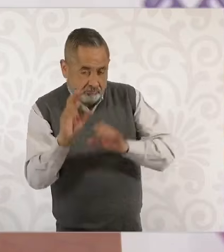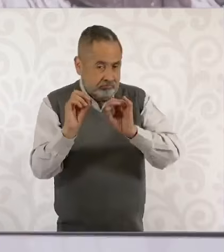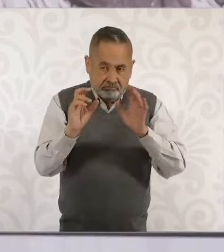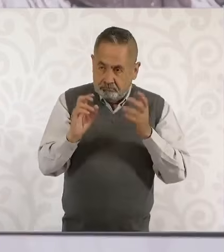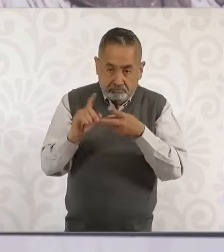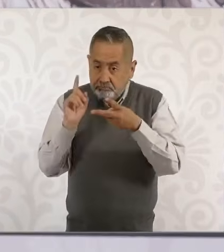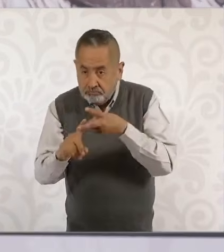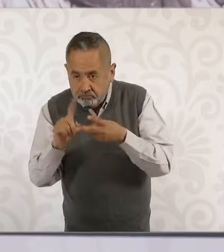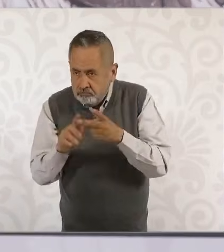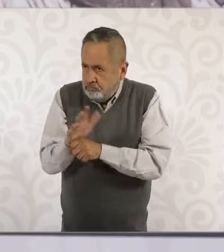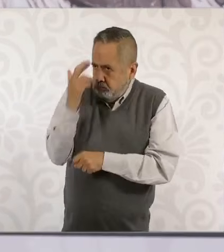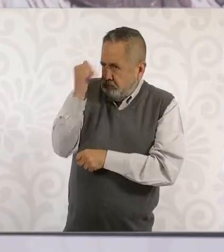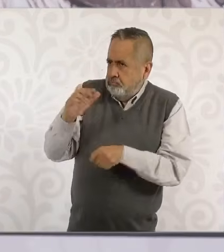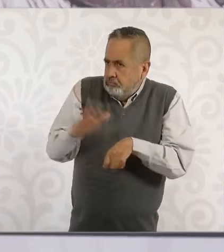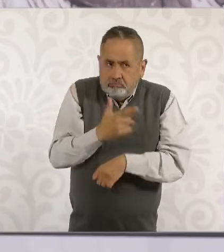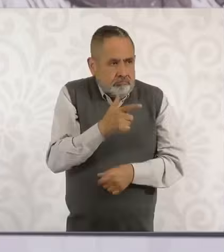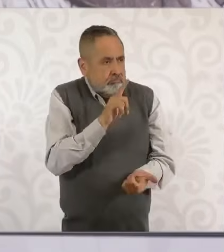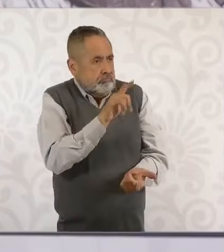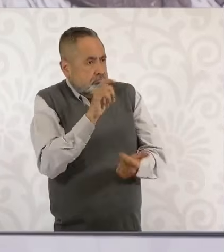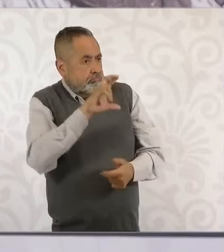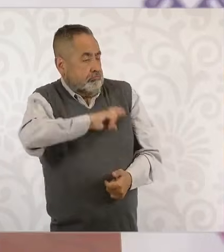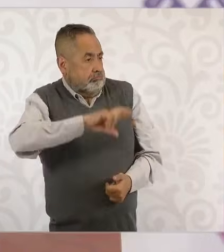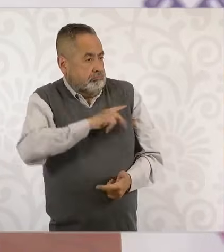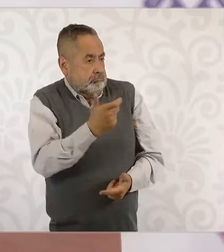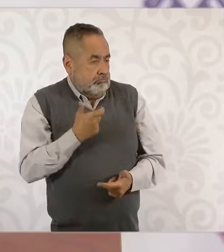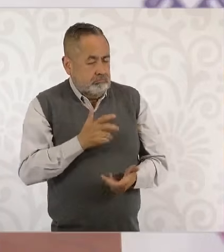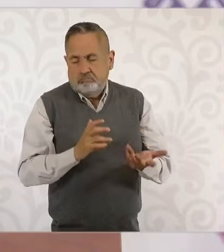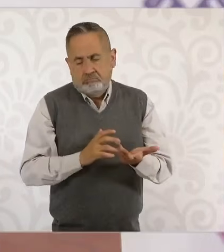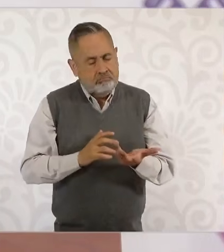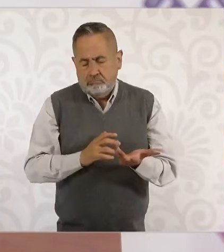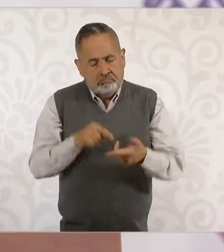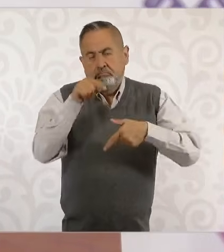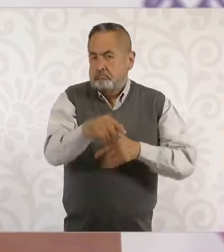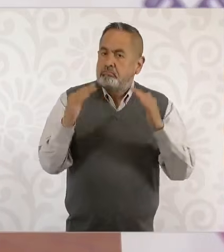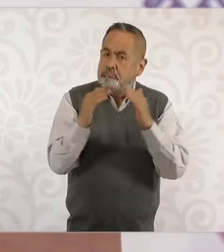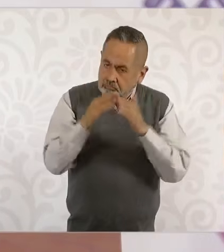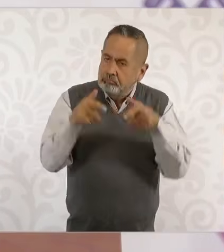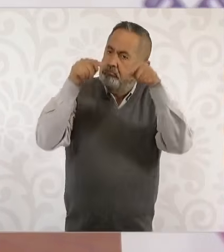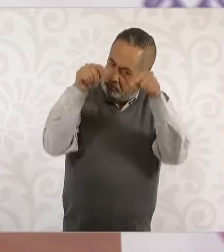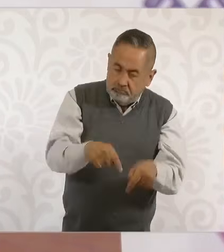pues las razones, ¿no? Y conocer, porque en efecto pues son viviendas